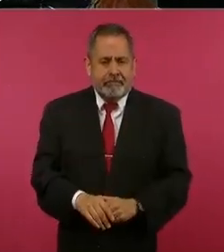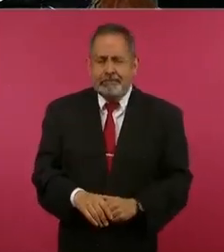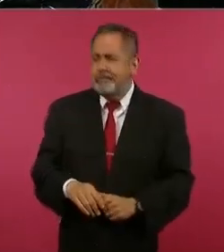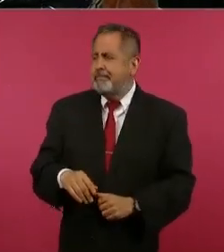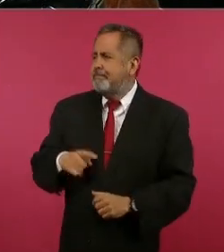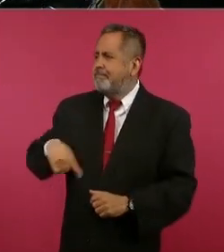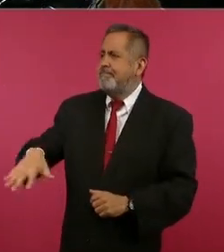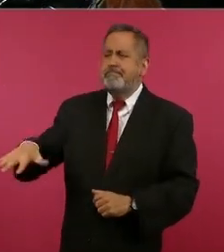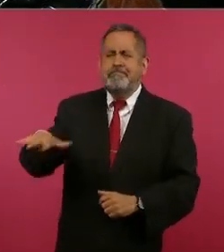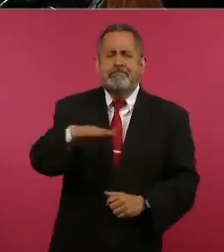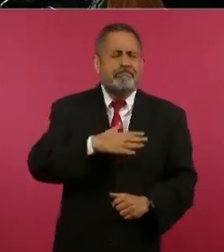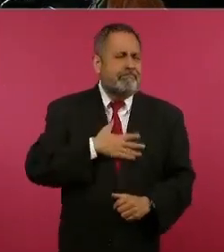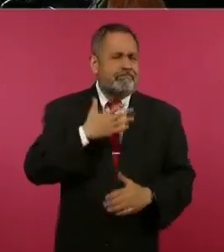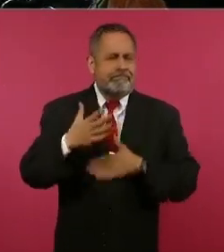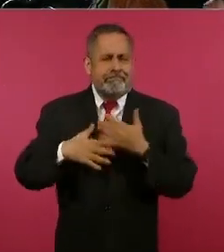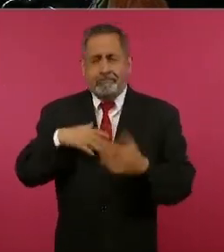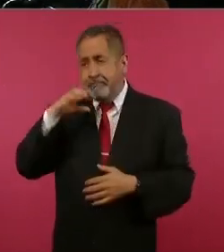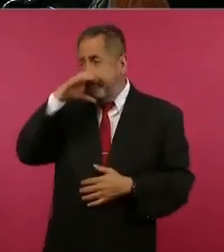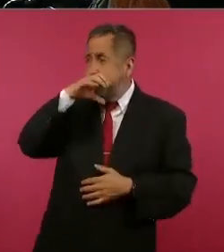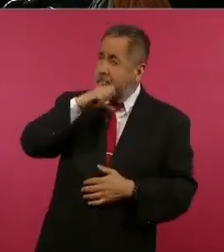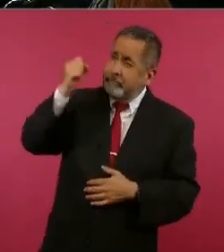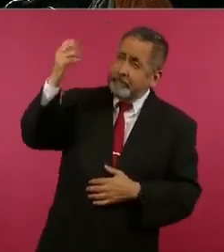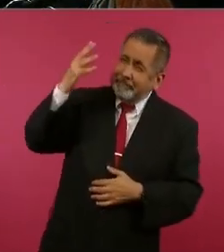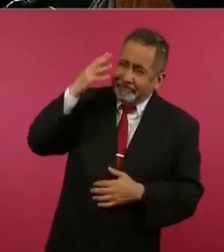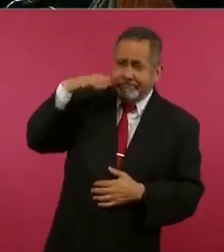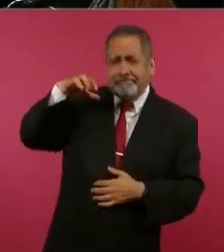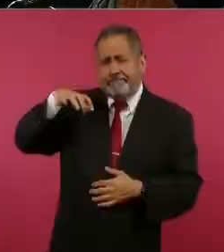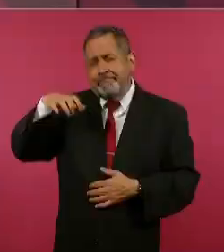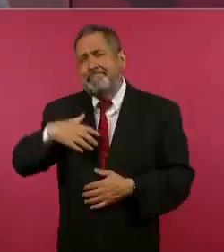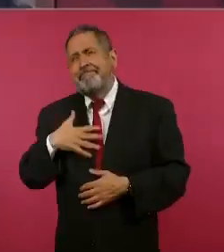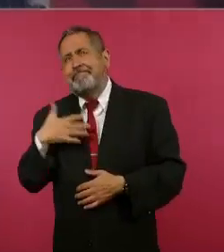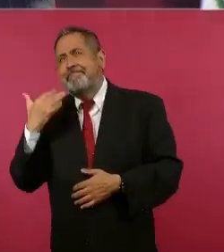disfrutar del calor y de la lluvia,